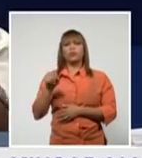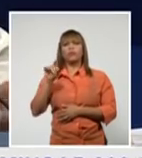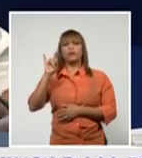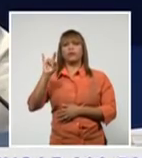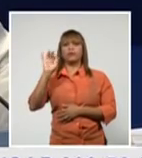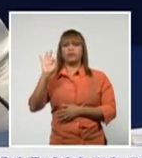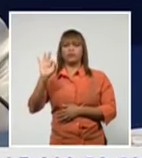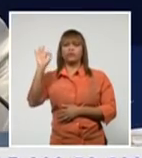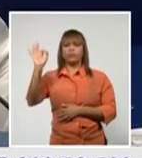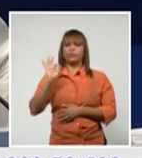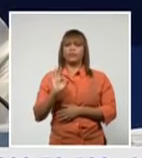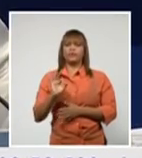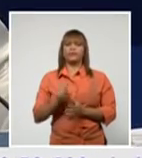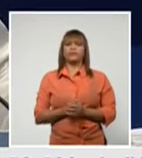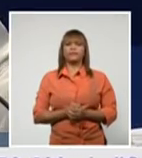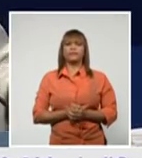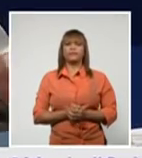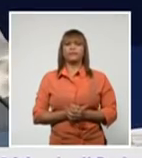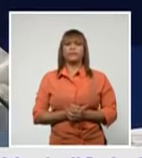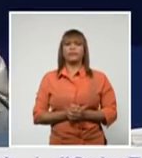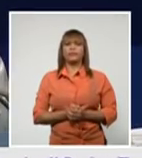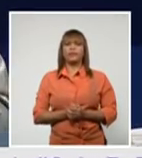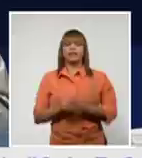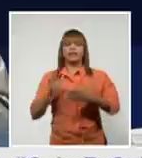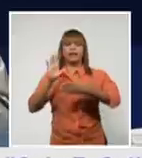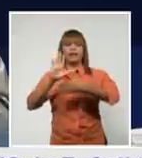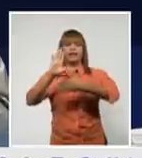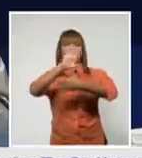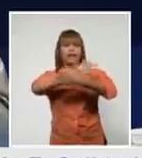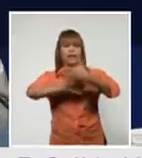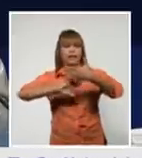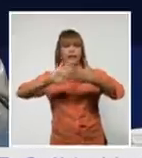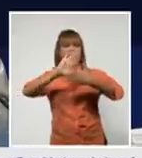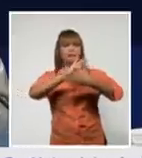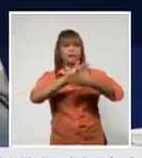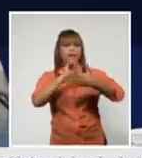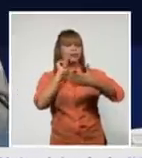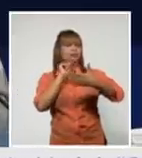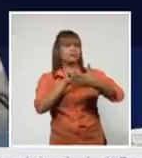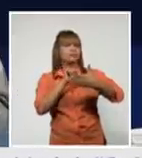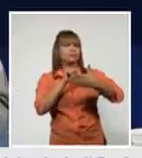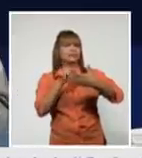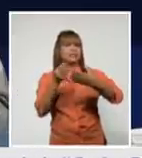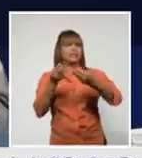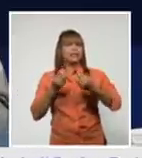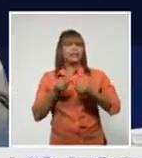2,98%. La región de las Américas, que aporta el